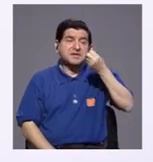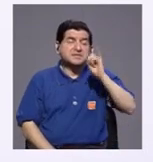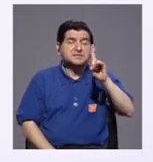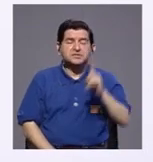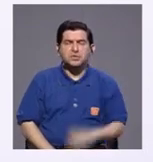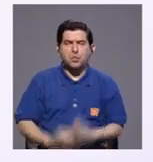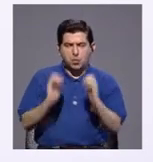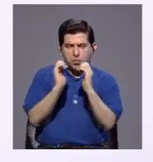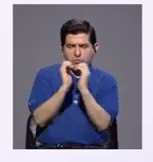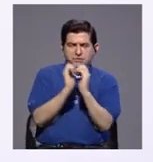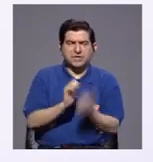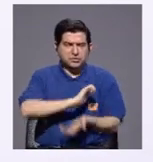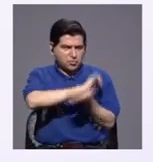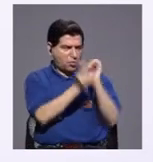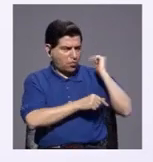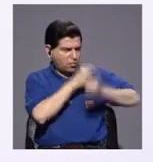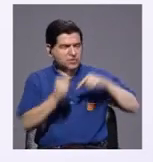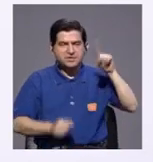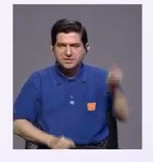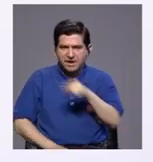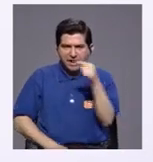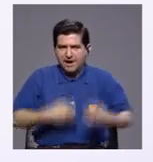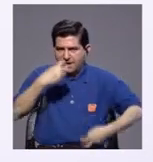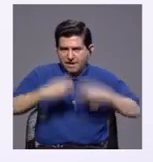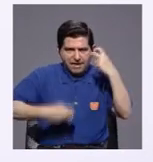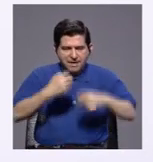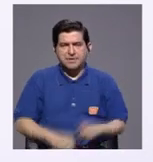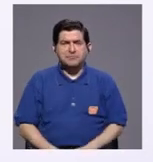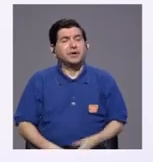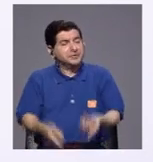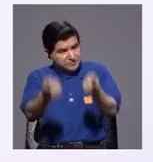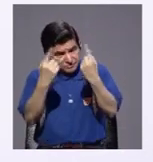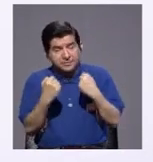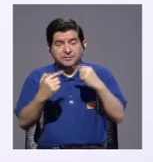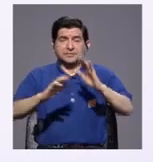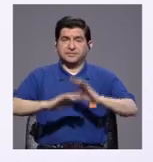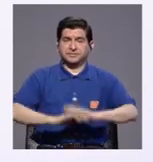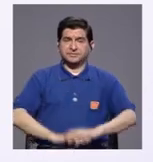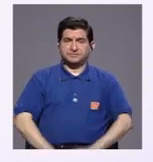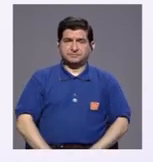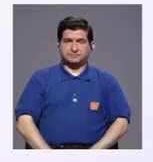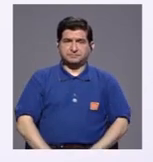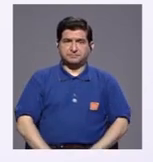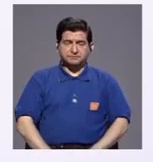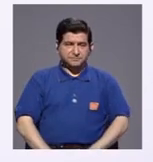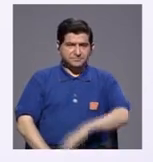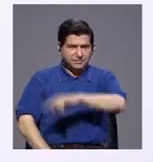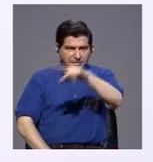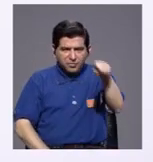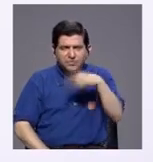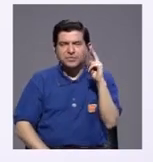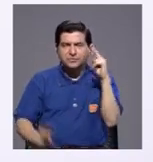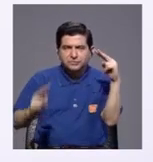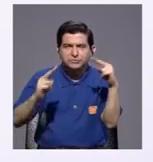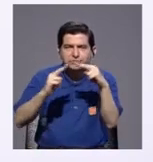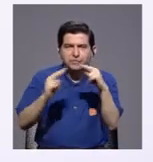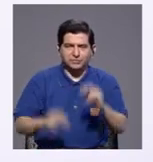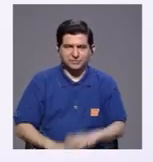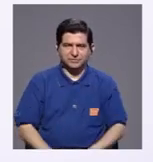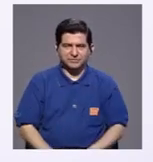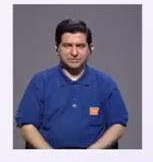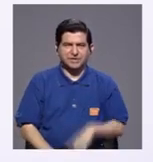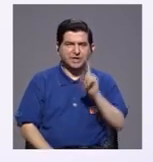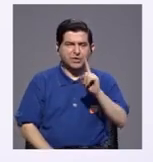chayote transgénico que nos elimine este problema traigan lo verdad porque cuando ellos conocen que es